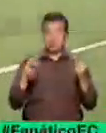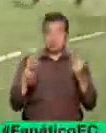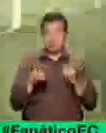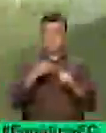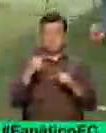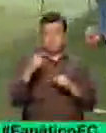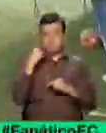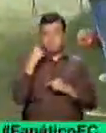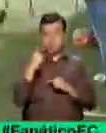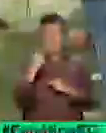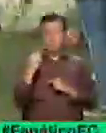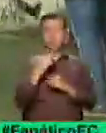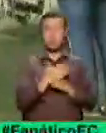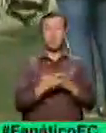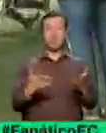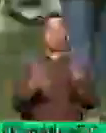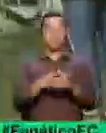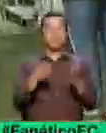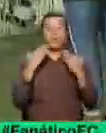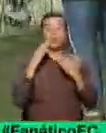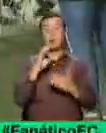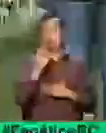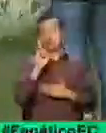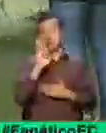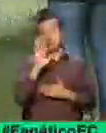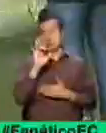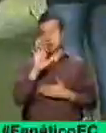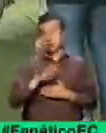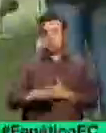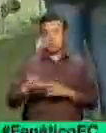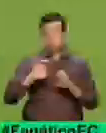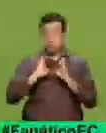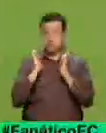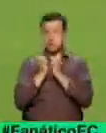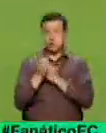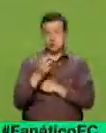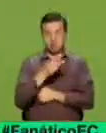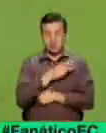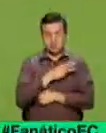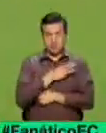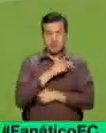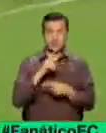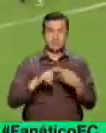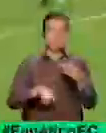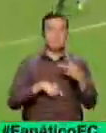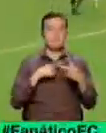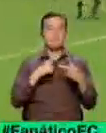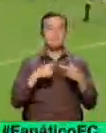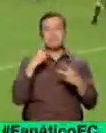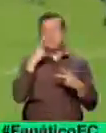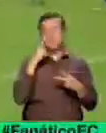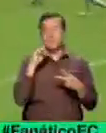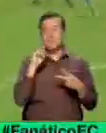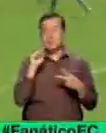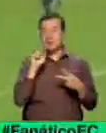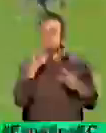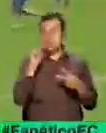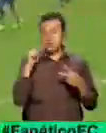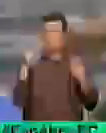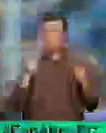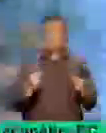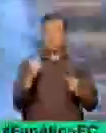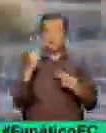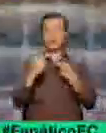siguiente jornada enfrentará a Guayaquil City en el Chucho Benítez, mientras que Macará, su inmediato seguidor,